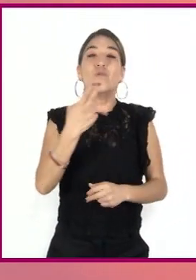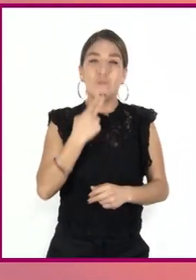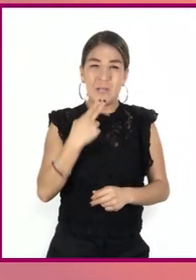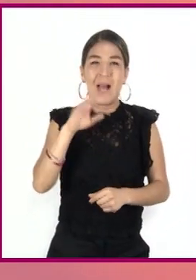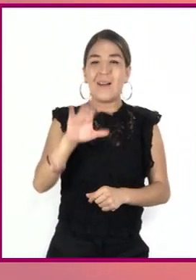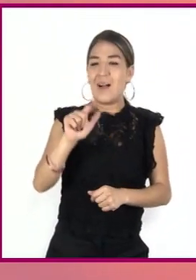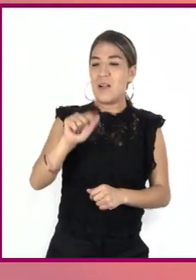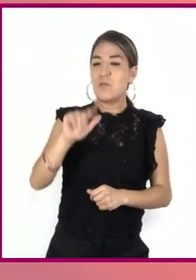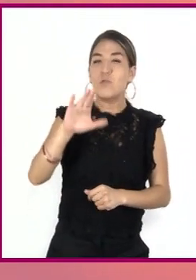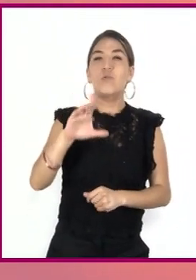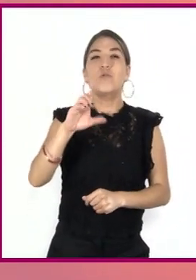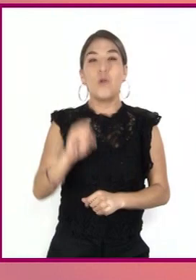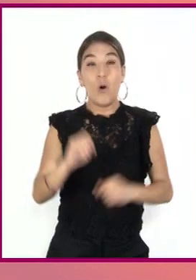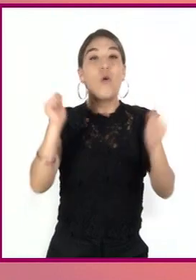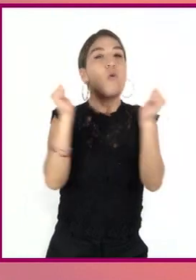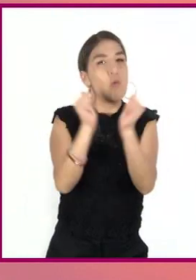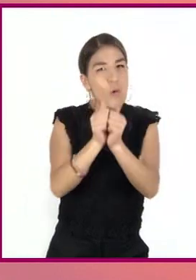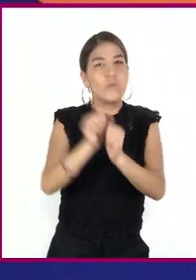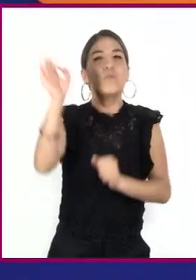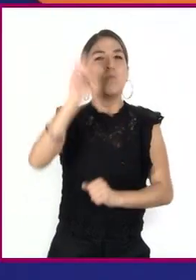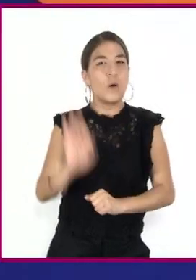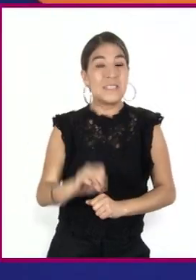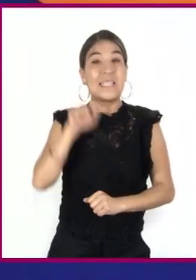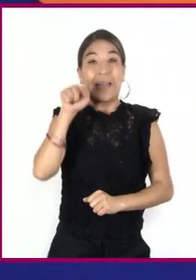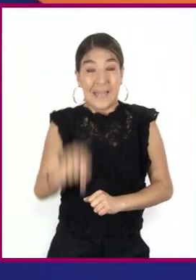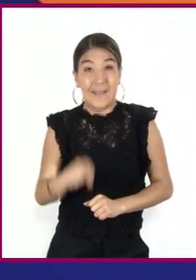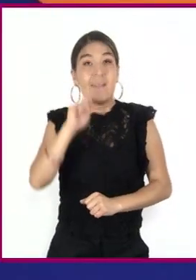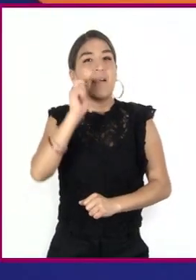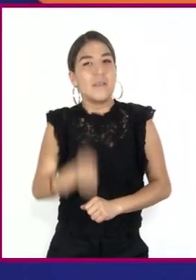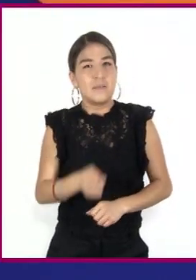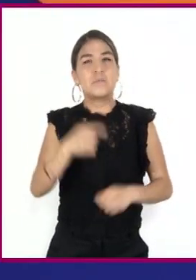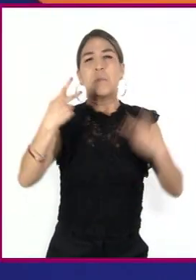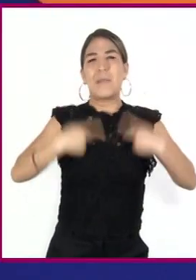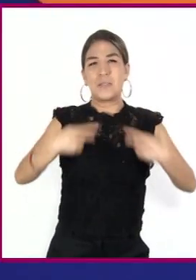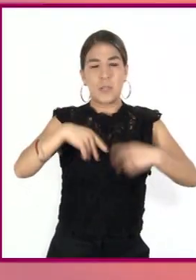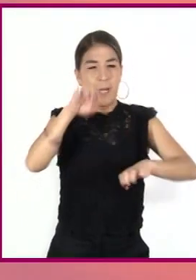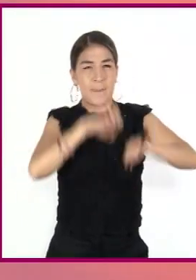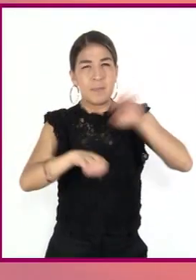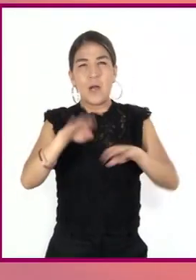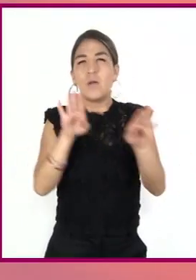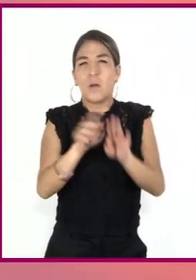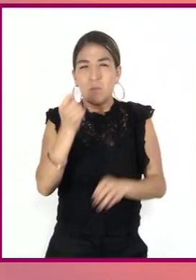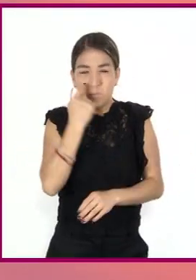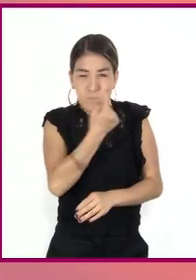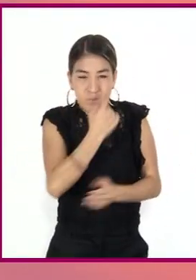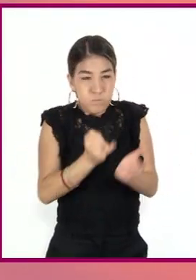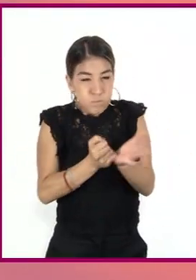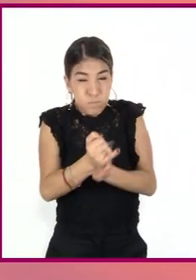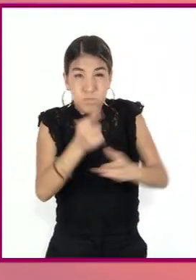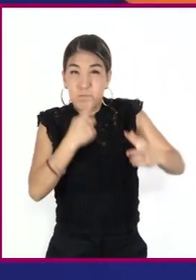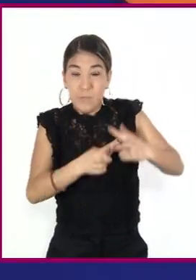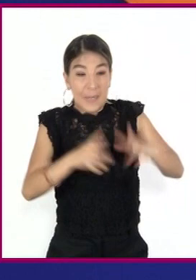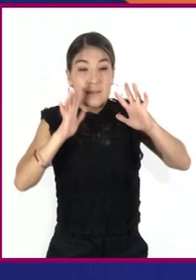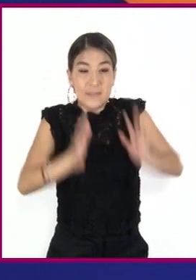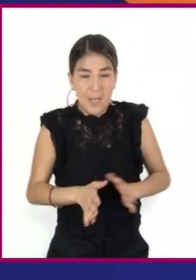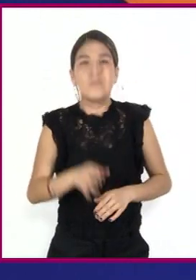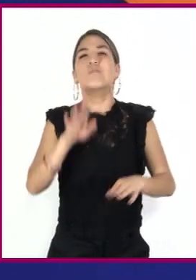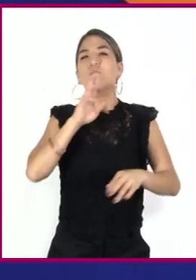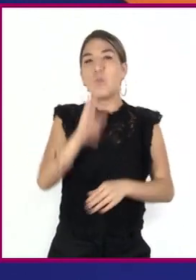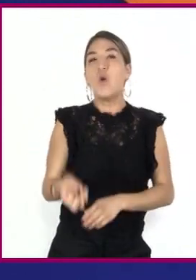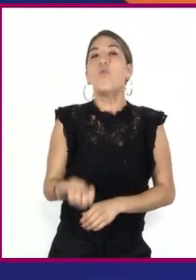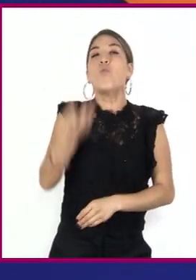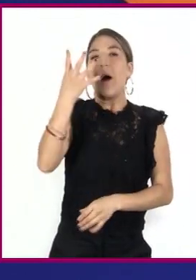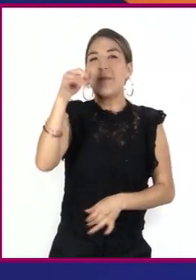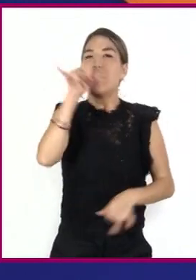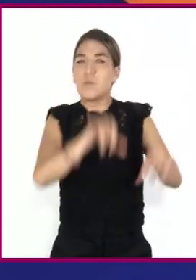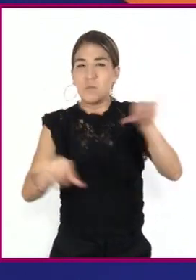relacionados con el porcentaje. Es a partir de estos cálculos que los empresarios deciden qué cantidad producir y cómo producir. En ambos